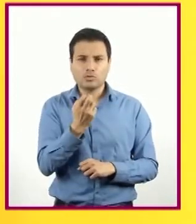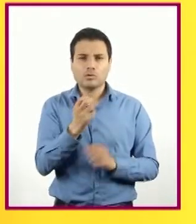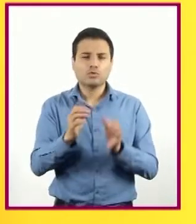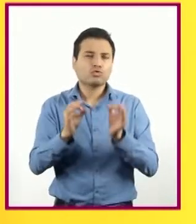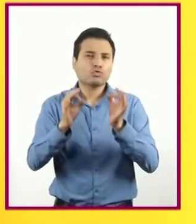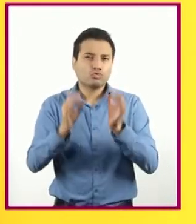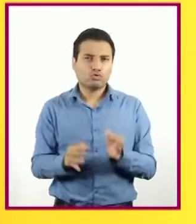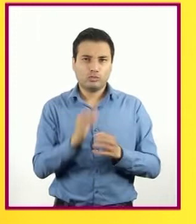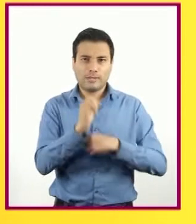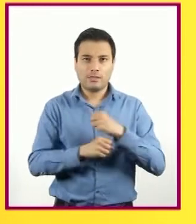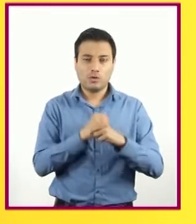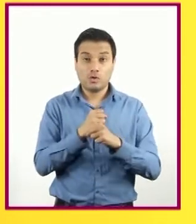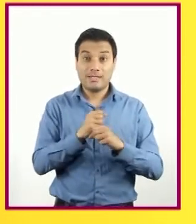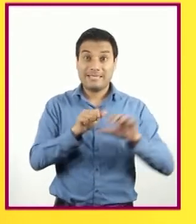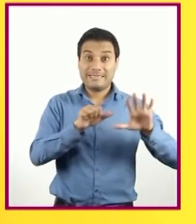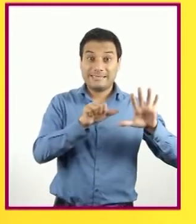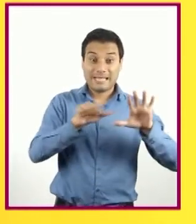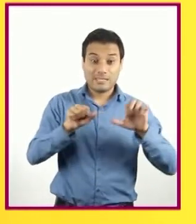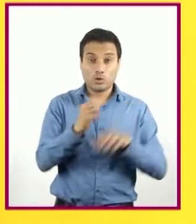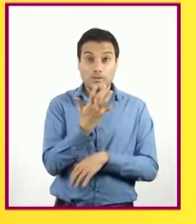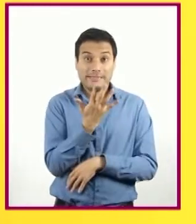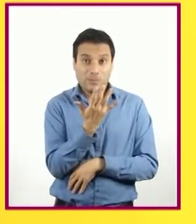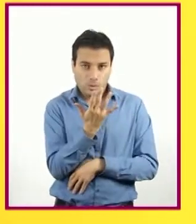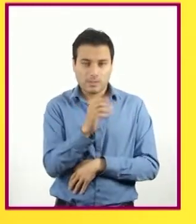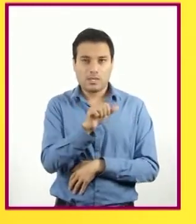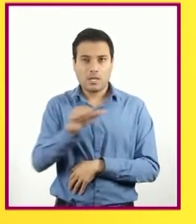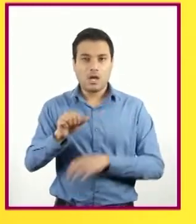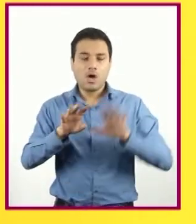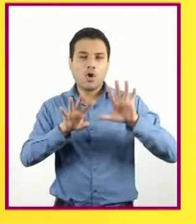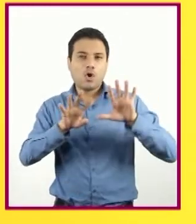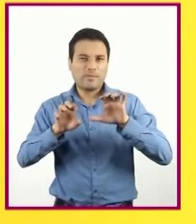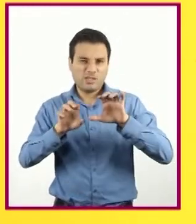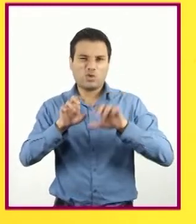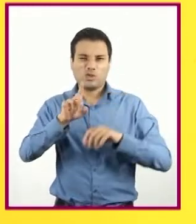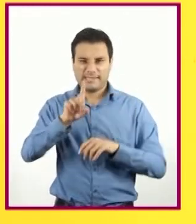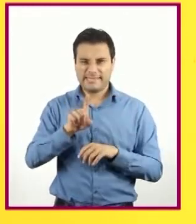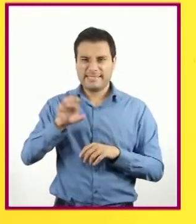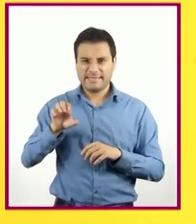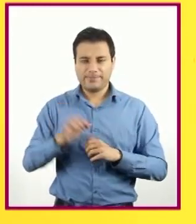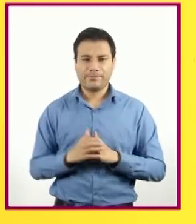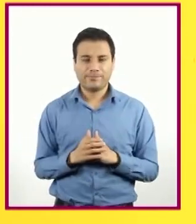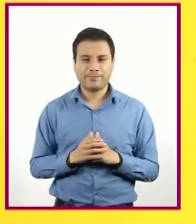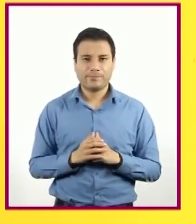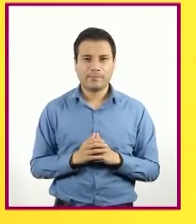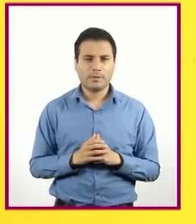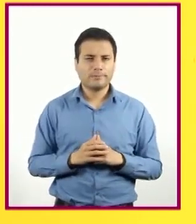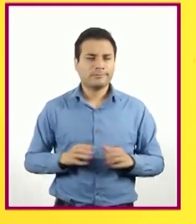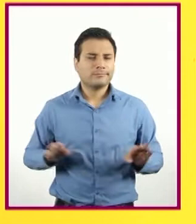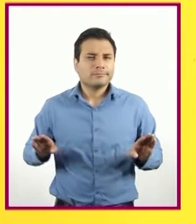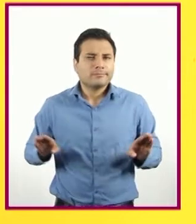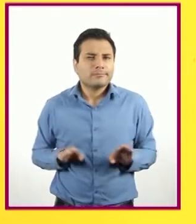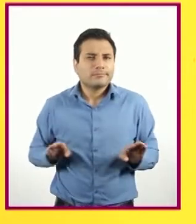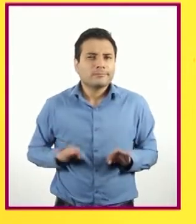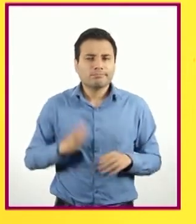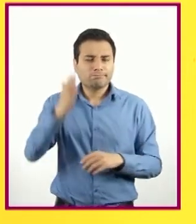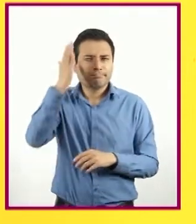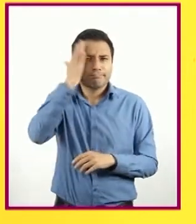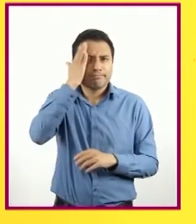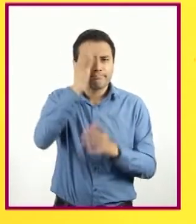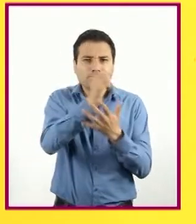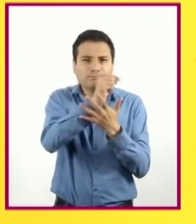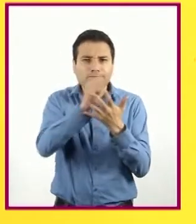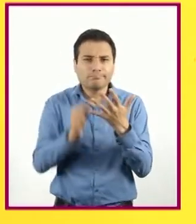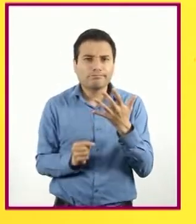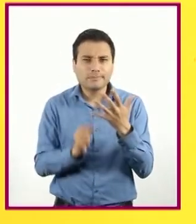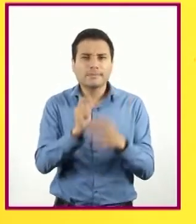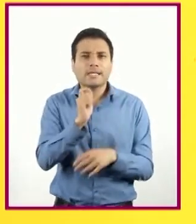del año 650 al 900 de nuestra era, cuyas características principales de este